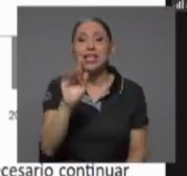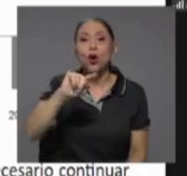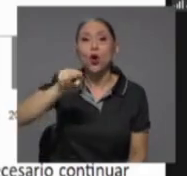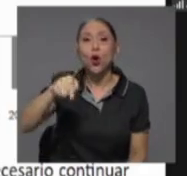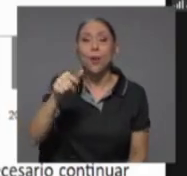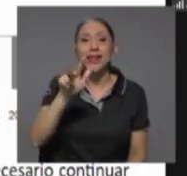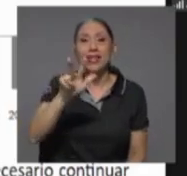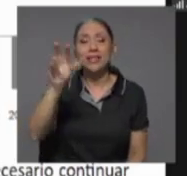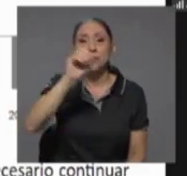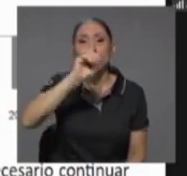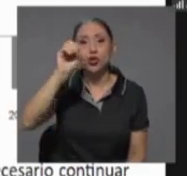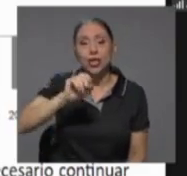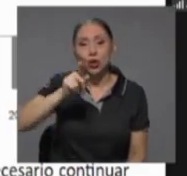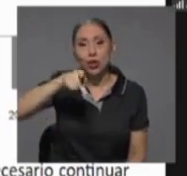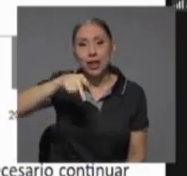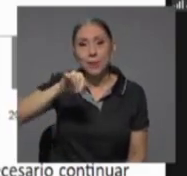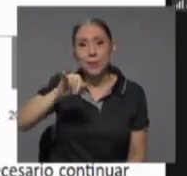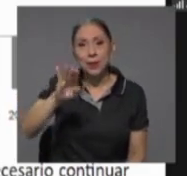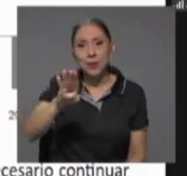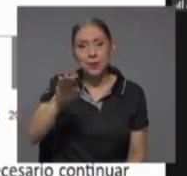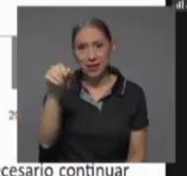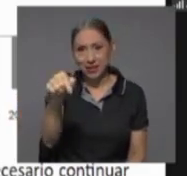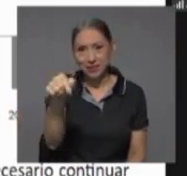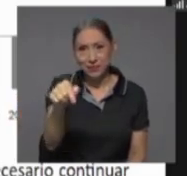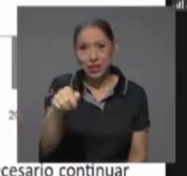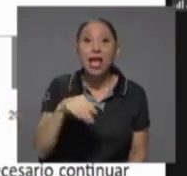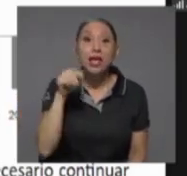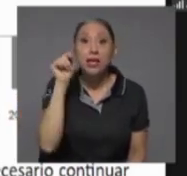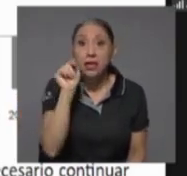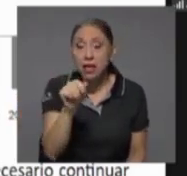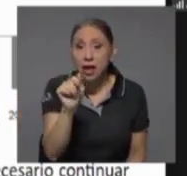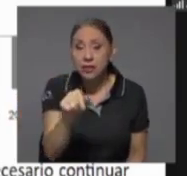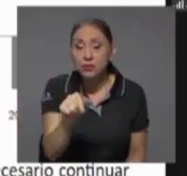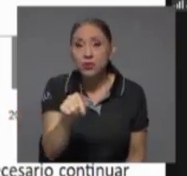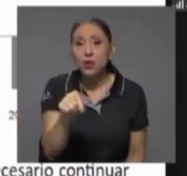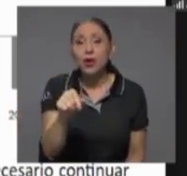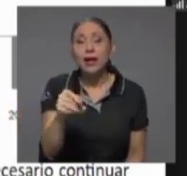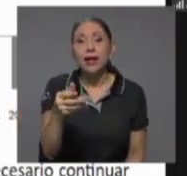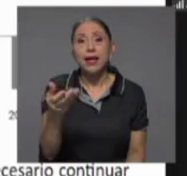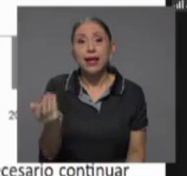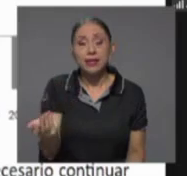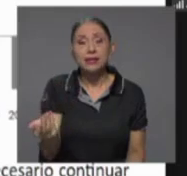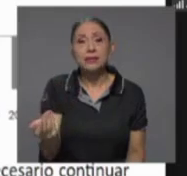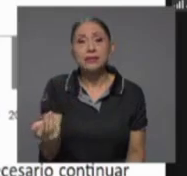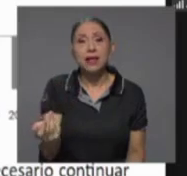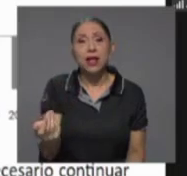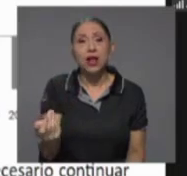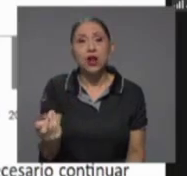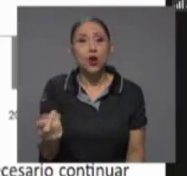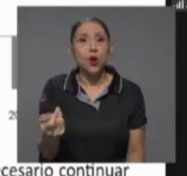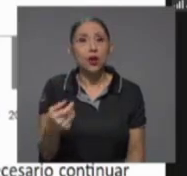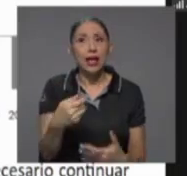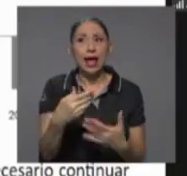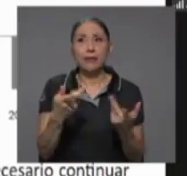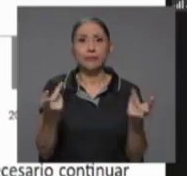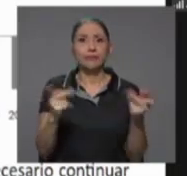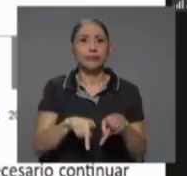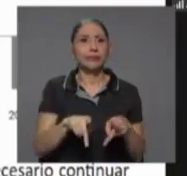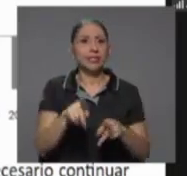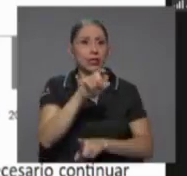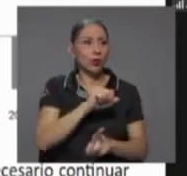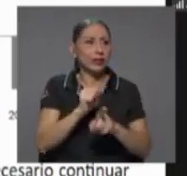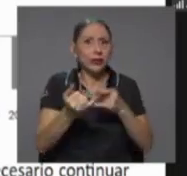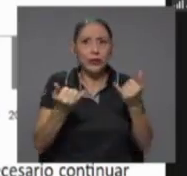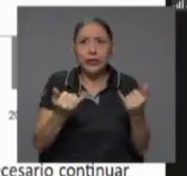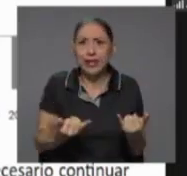5,3% del PIB. Y eso es lo que nos ha llevado a, digamos, a la situación de